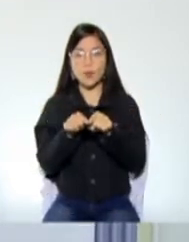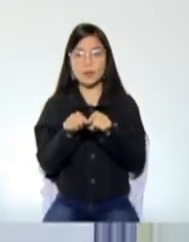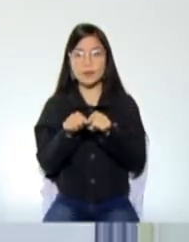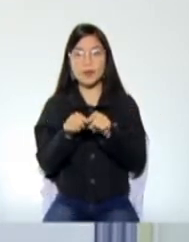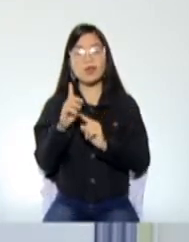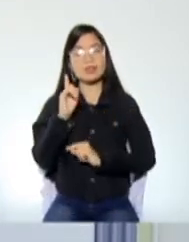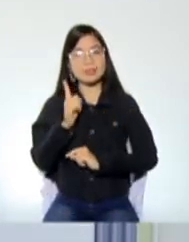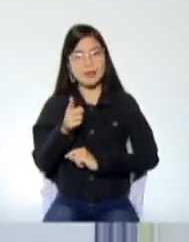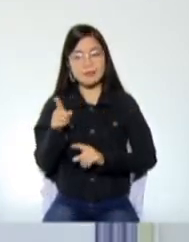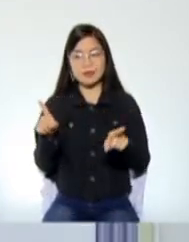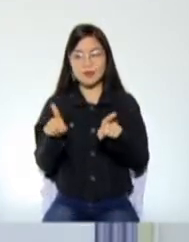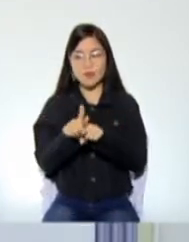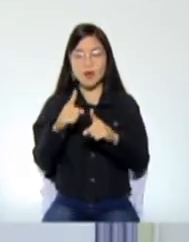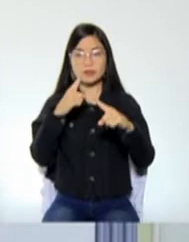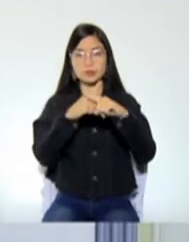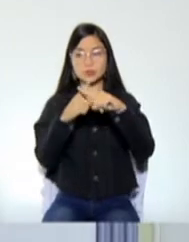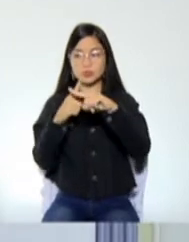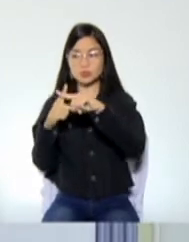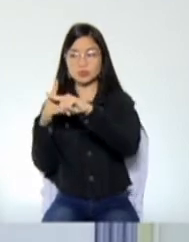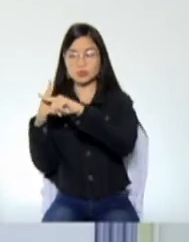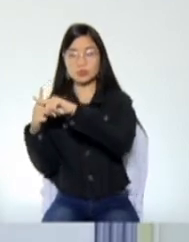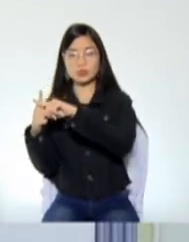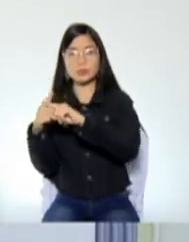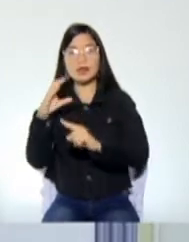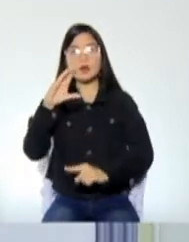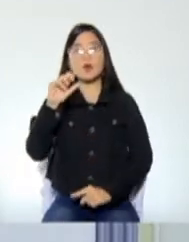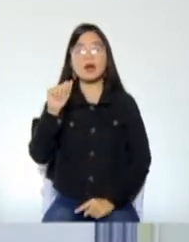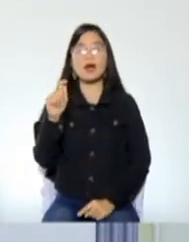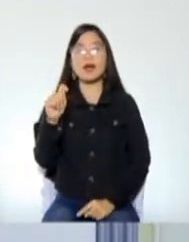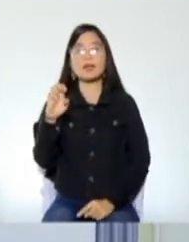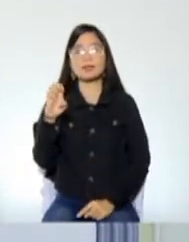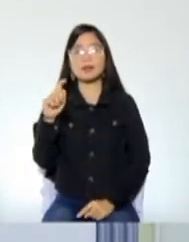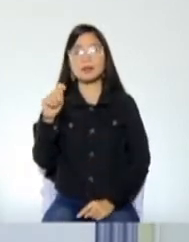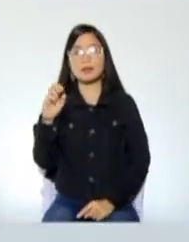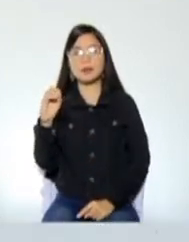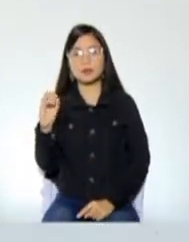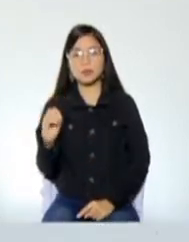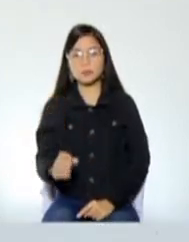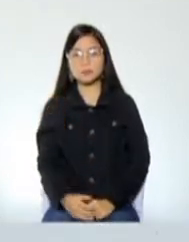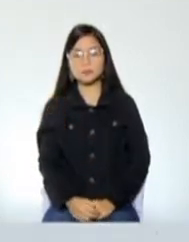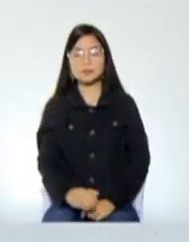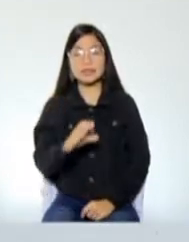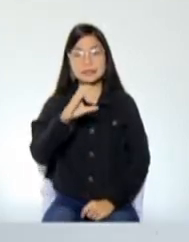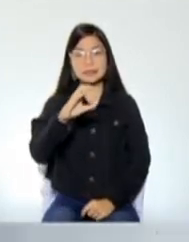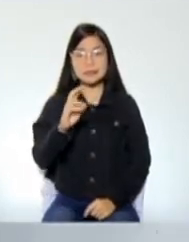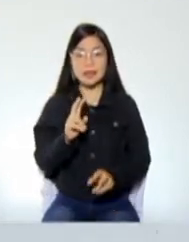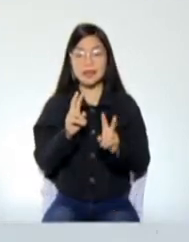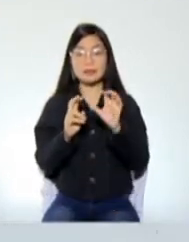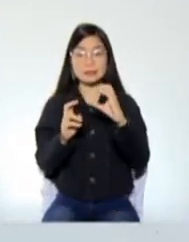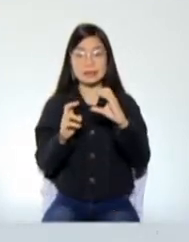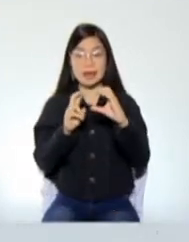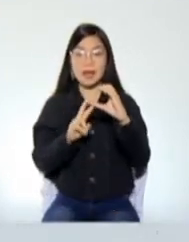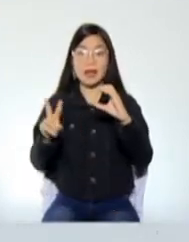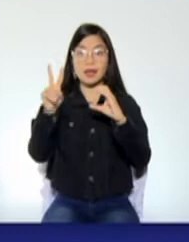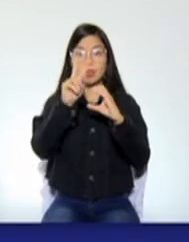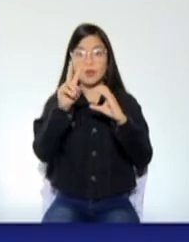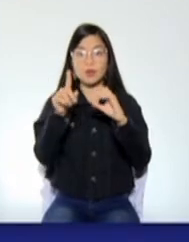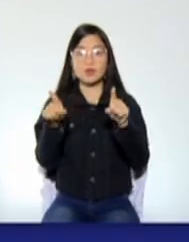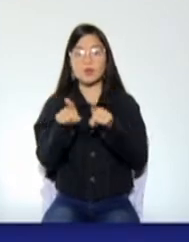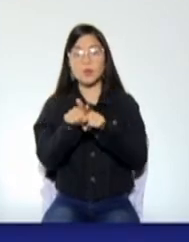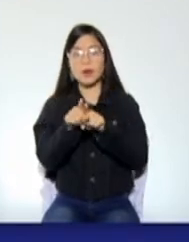suma de los cuadrados de sus catetos. ¿Okay? Que C a la 2 va a ser igual a la 2 más B a la